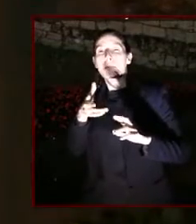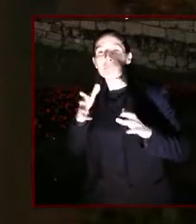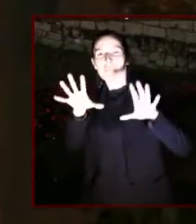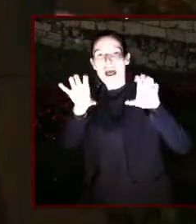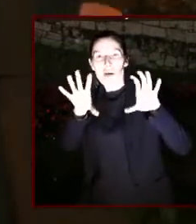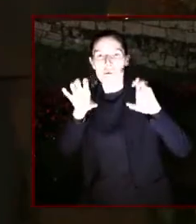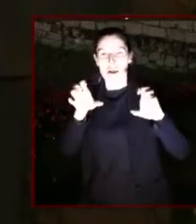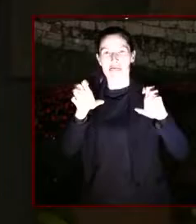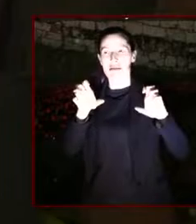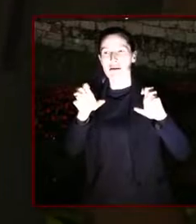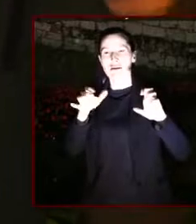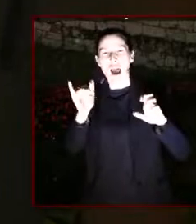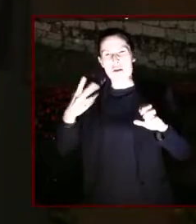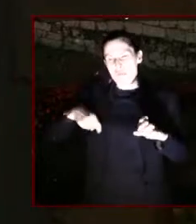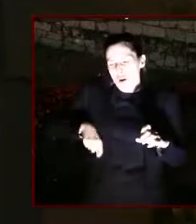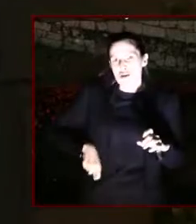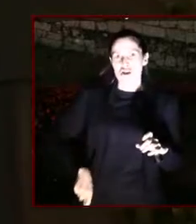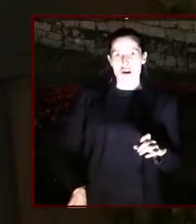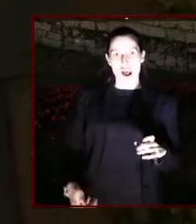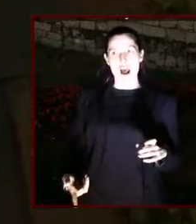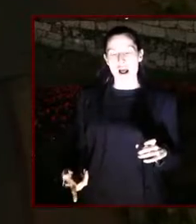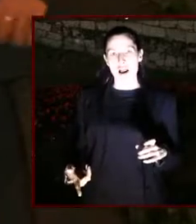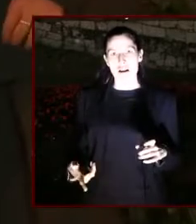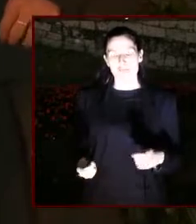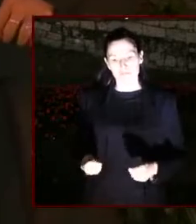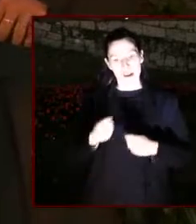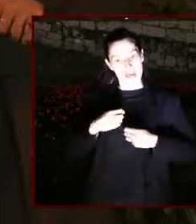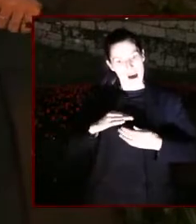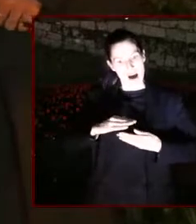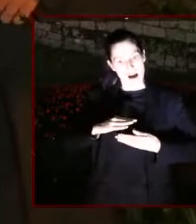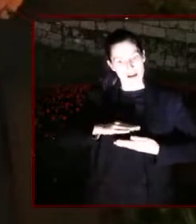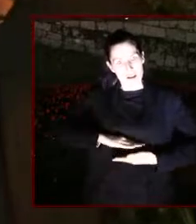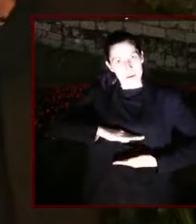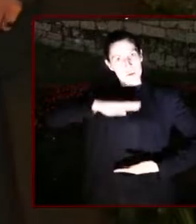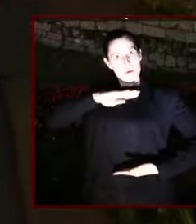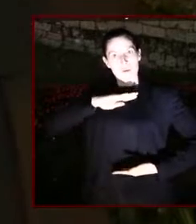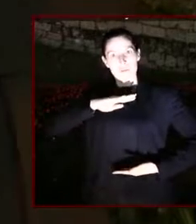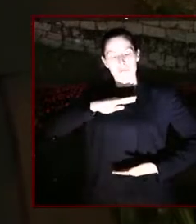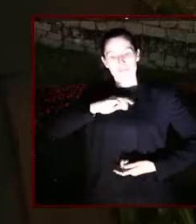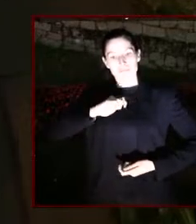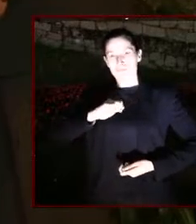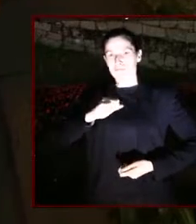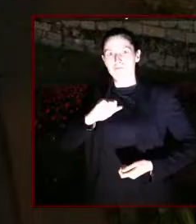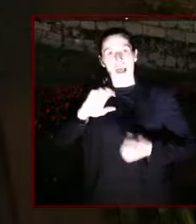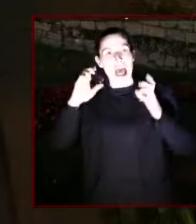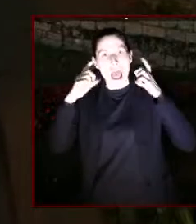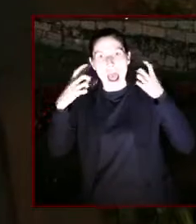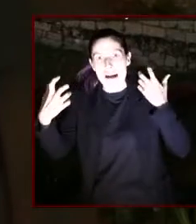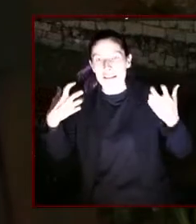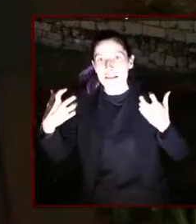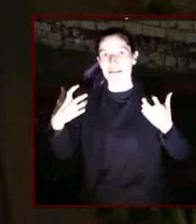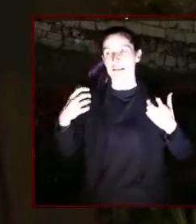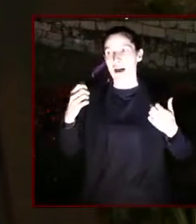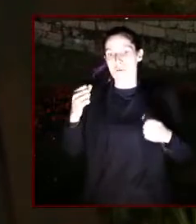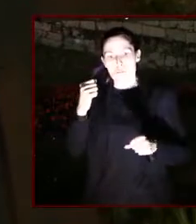sales, o sea, creces muchísimo como persona y como artista, es muy guay. A mí me sorprendió muchísimo todo el